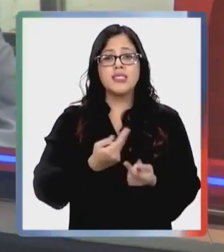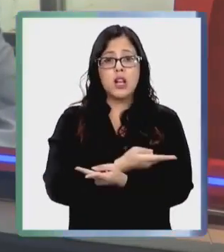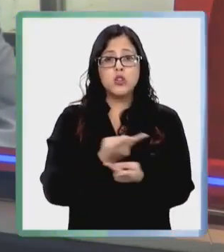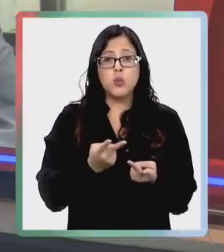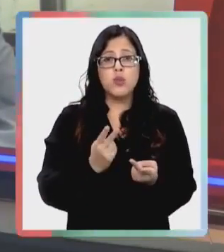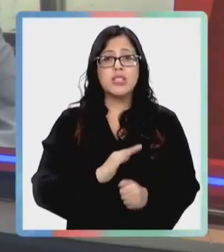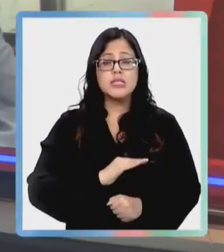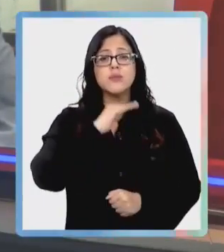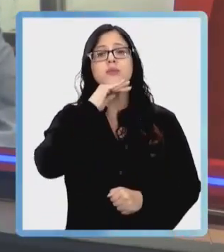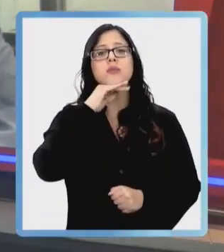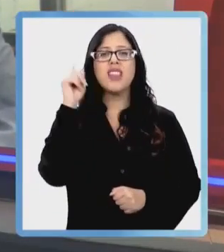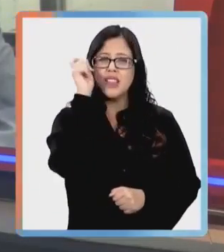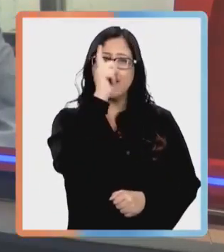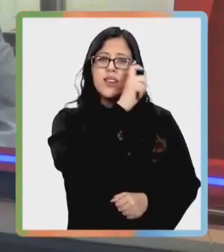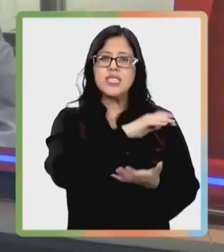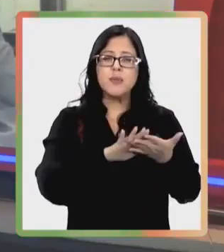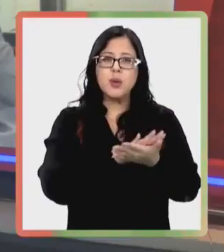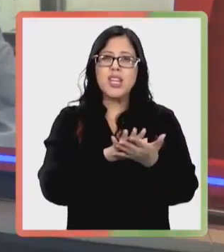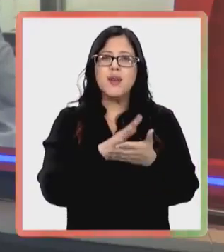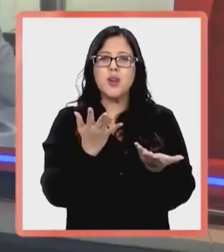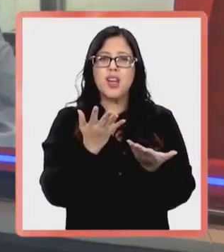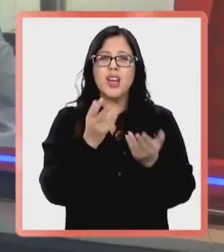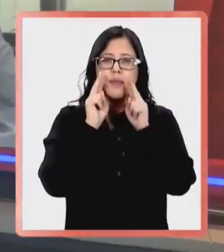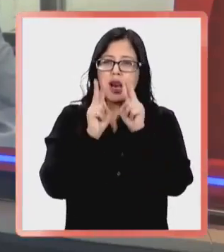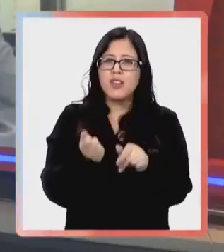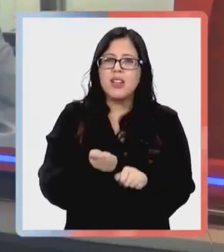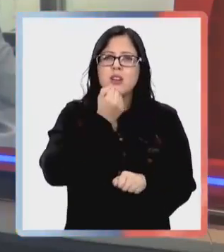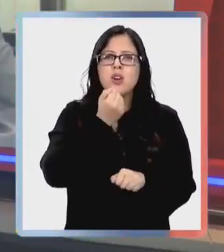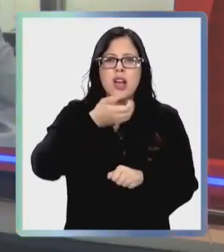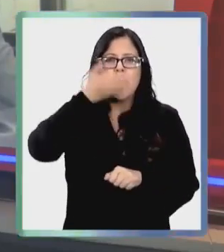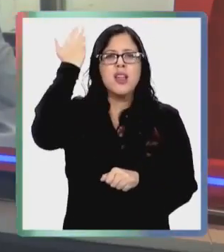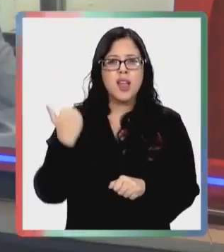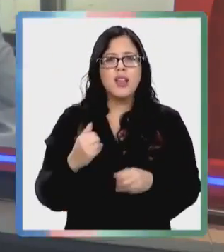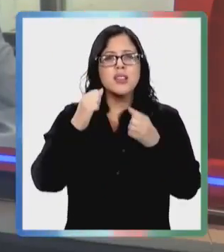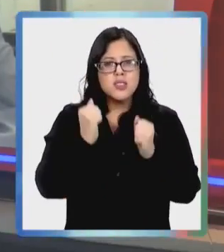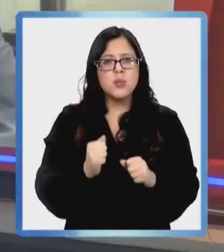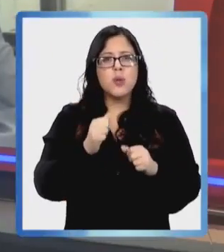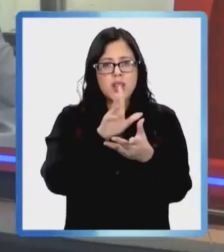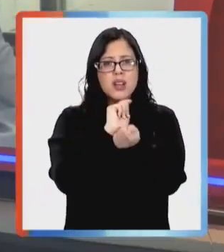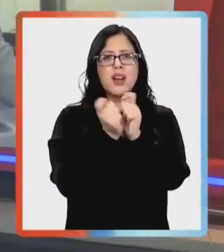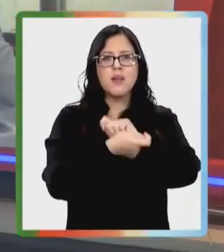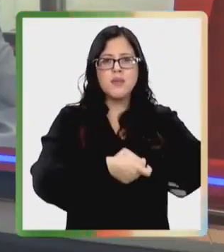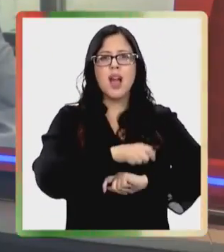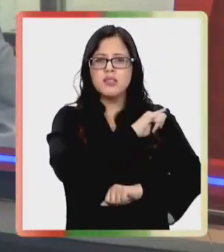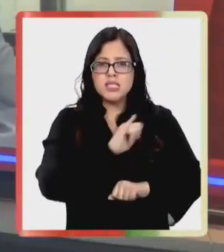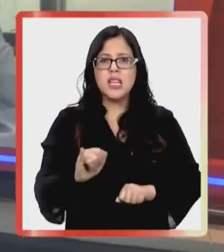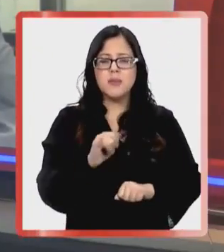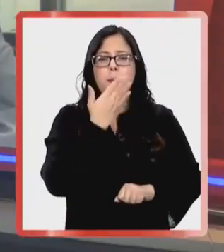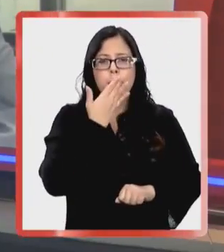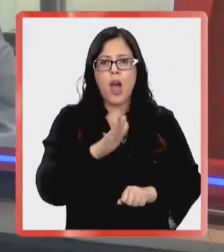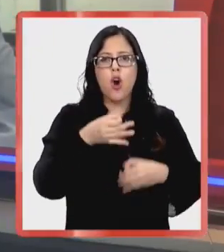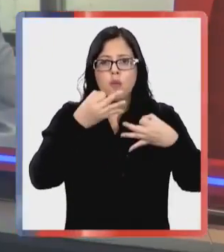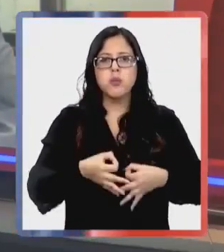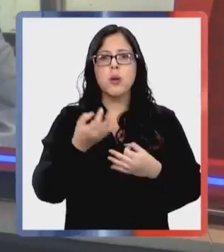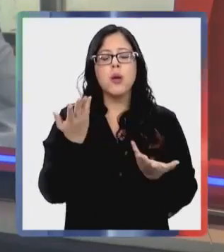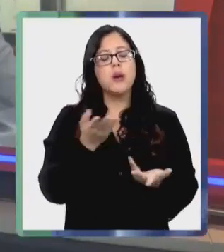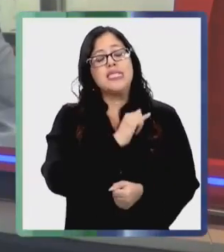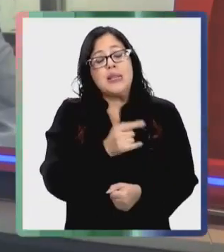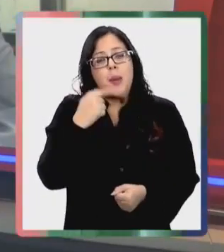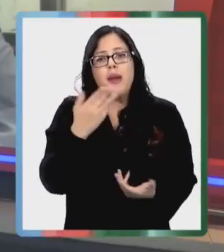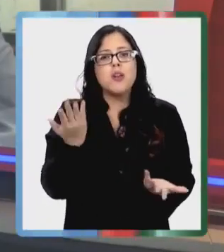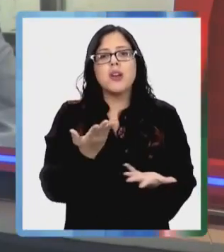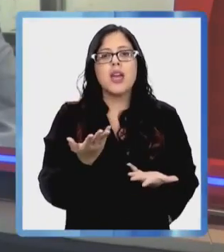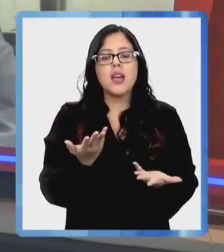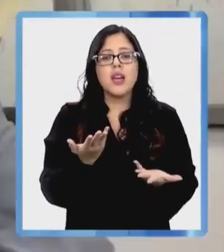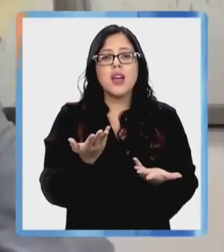pública? ¿De verdad cuesta tanto como para llegar a errores como los que vimos en el pasado? ¿Se pueden hacer las cosas mejor? Bueno, siempre. Pero ¿cuál sería